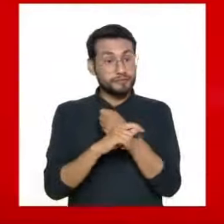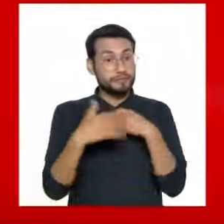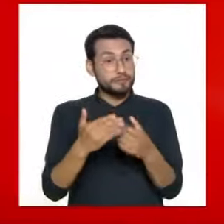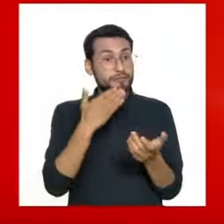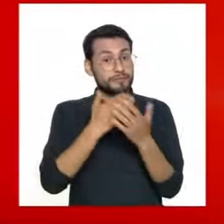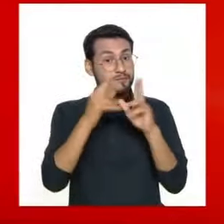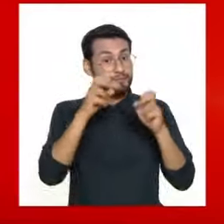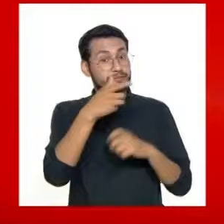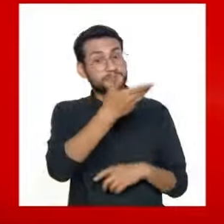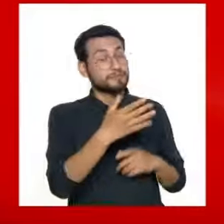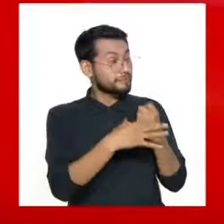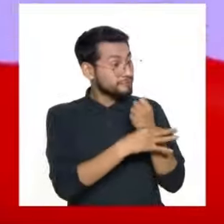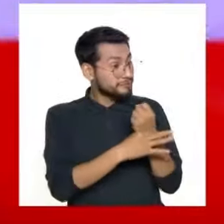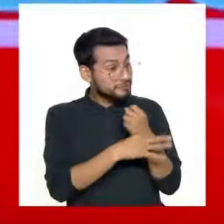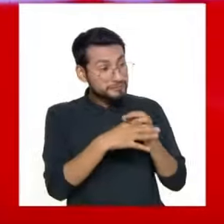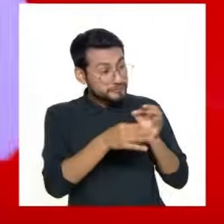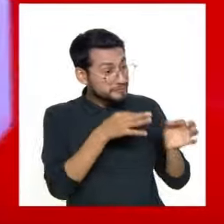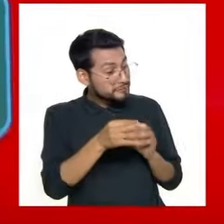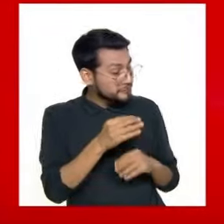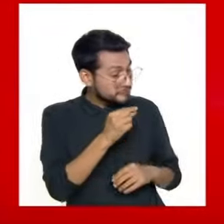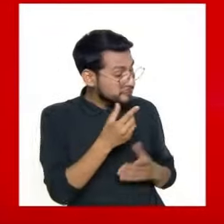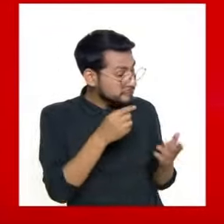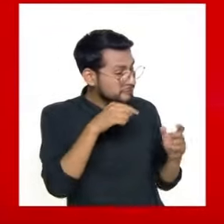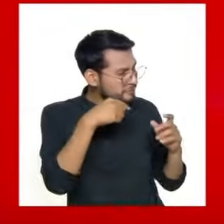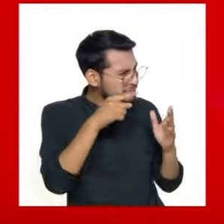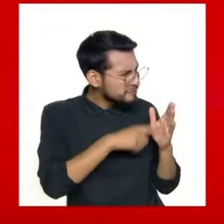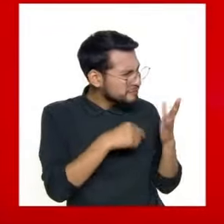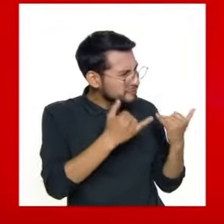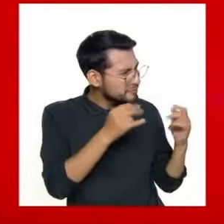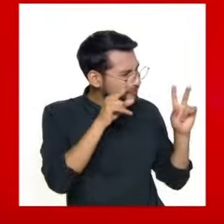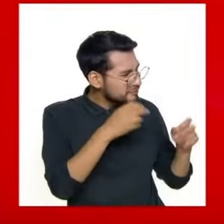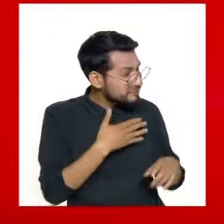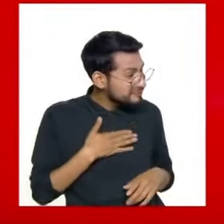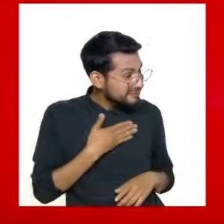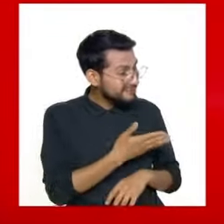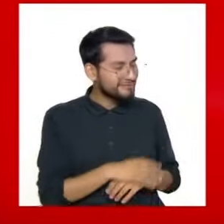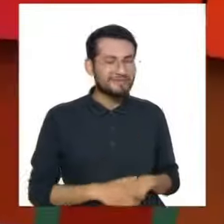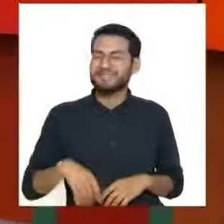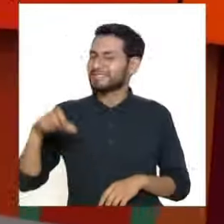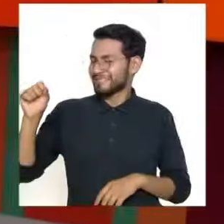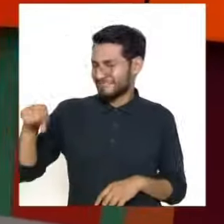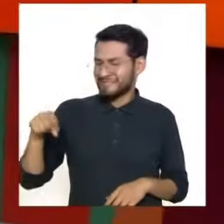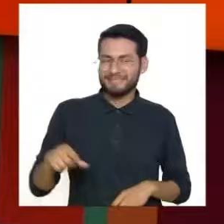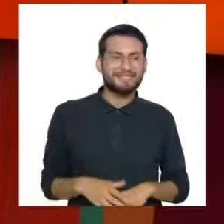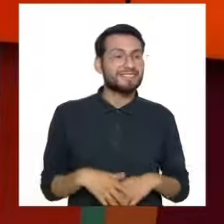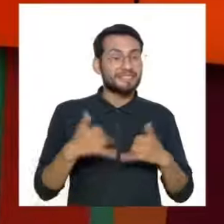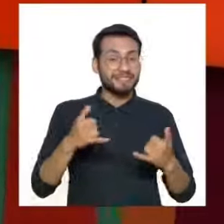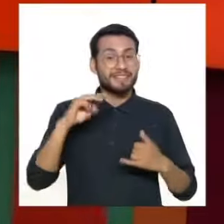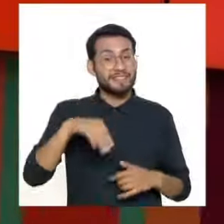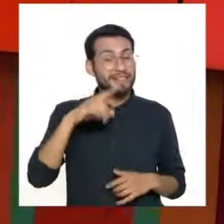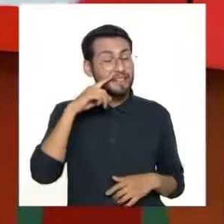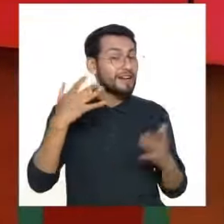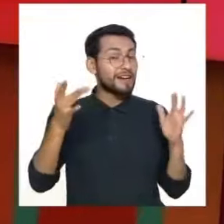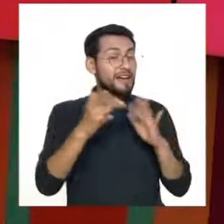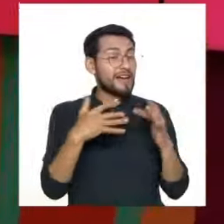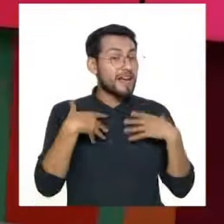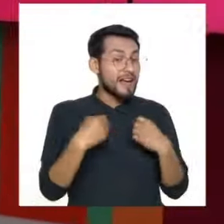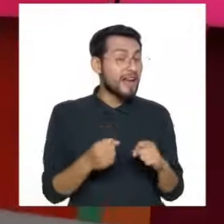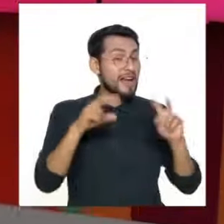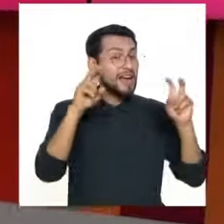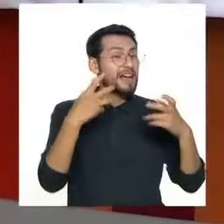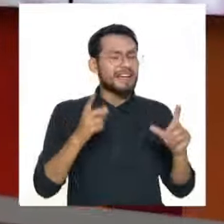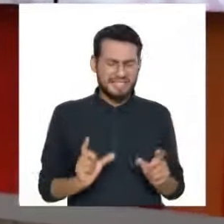super tema doctor tej nos podría contar un poquito a profundidad lo que vamos a hablar el día de hoy por favor Claro que sis en este miércoles nos conectamos con la salud